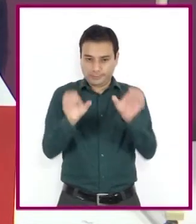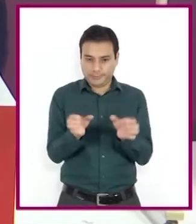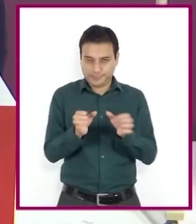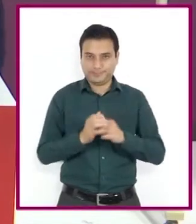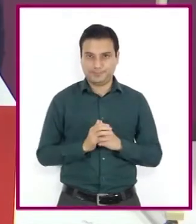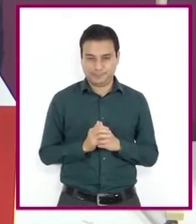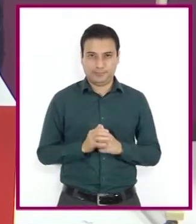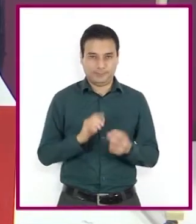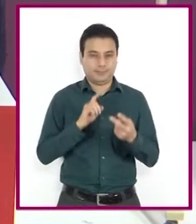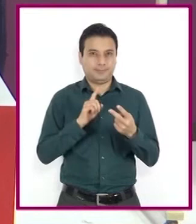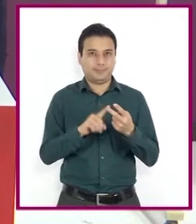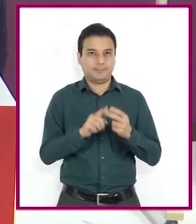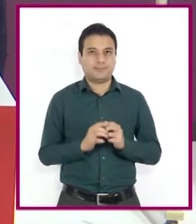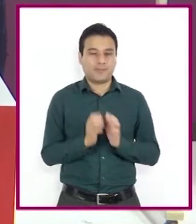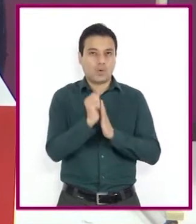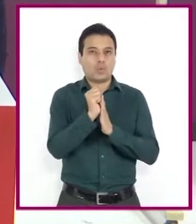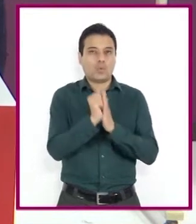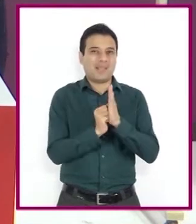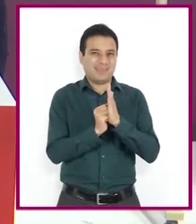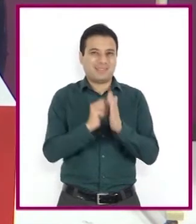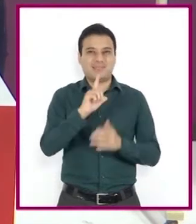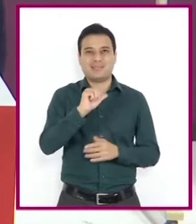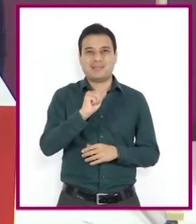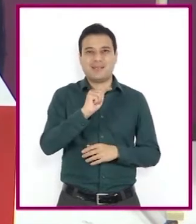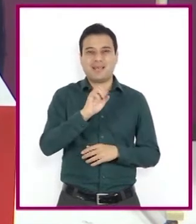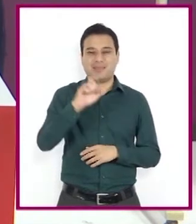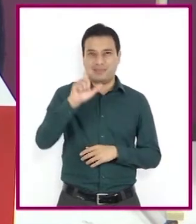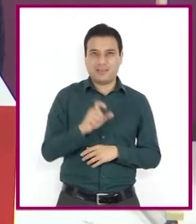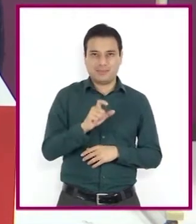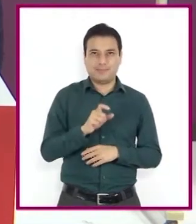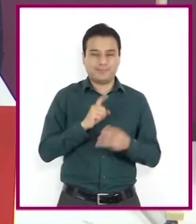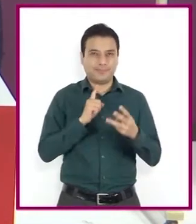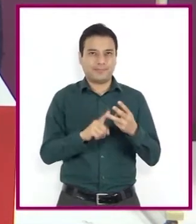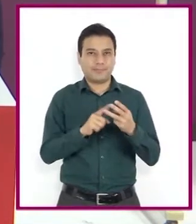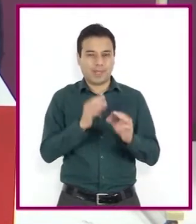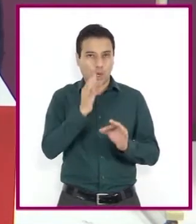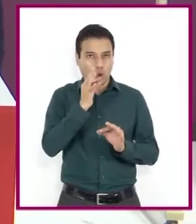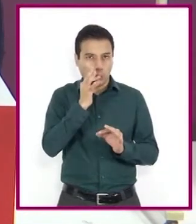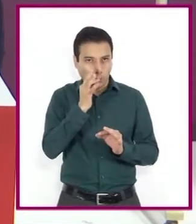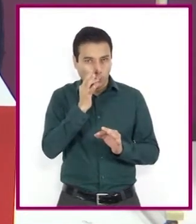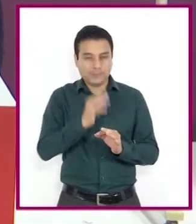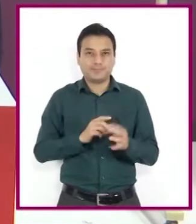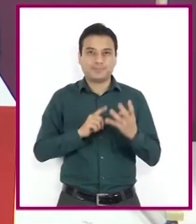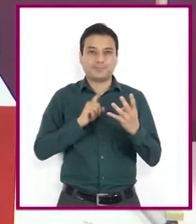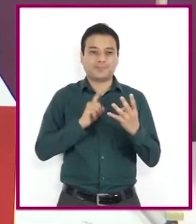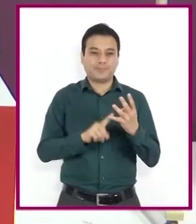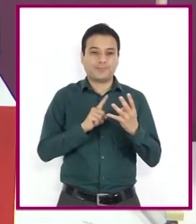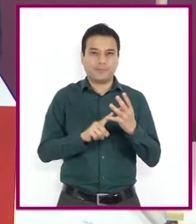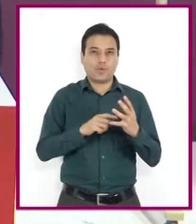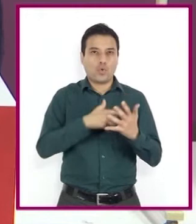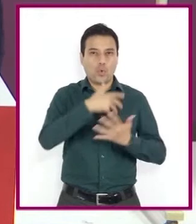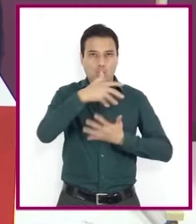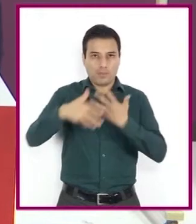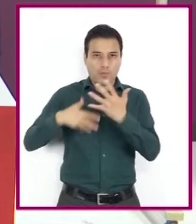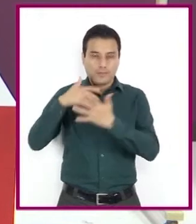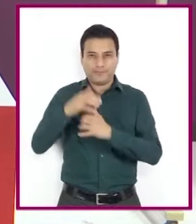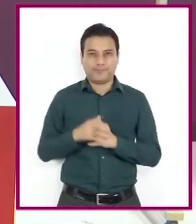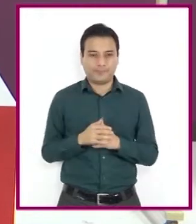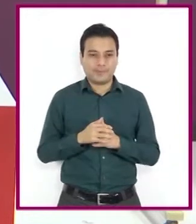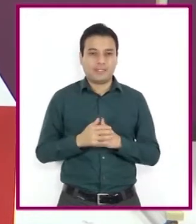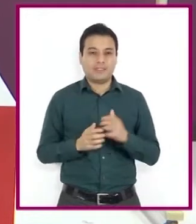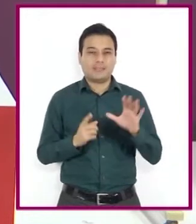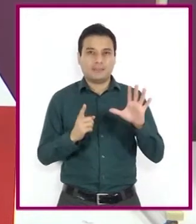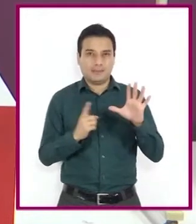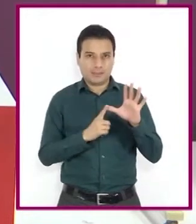Inciso B, guantes de látex. Inciso C, popotes. Inciso D, humo. Inciso E, un